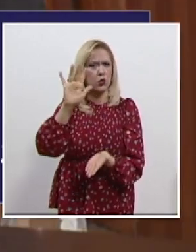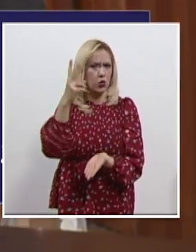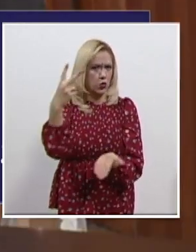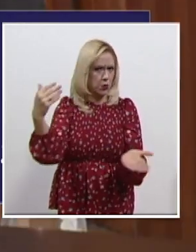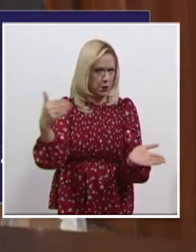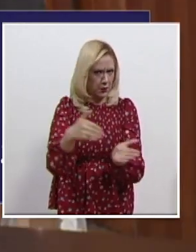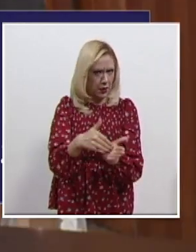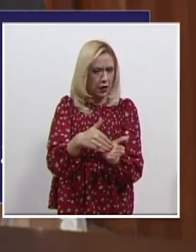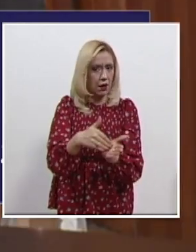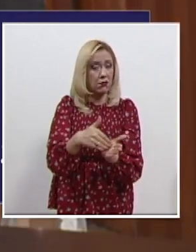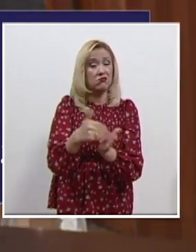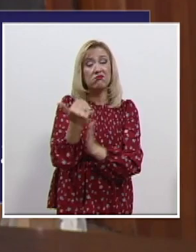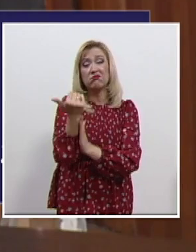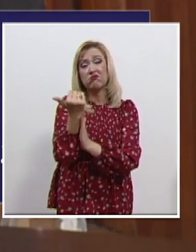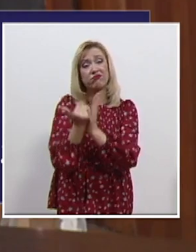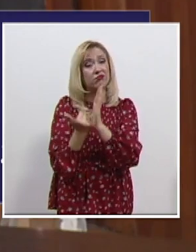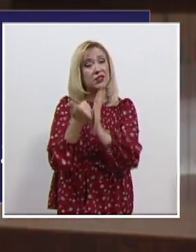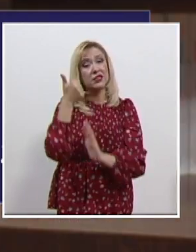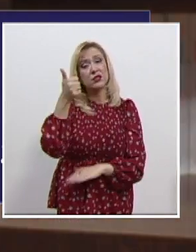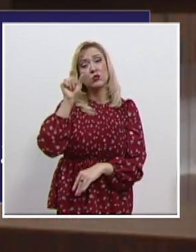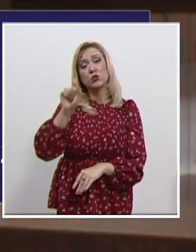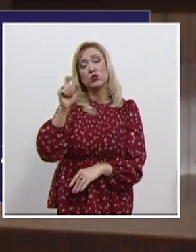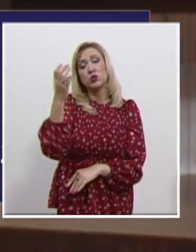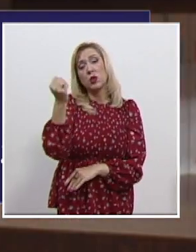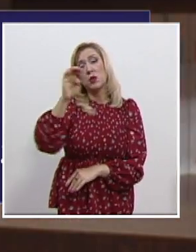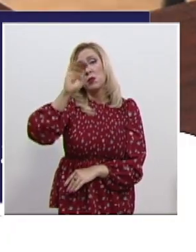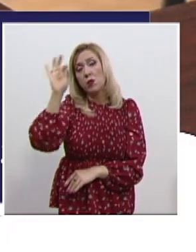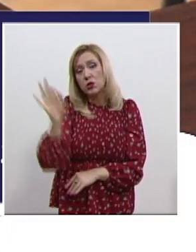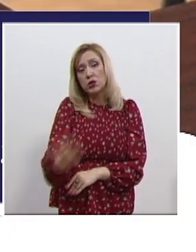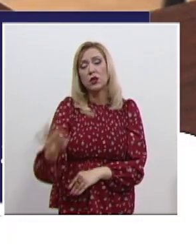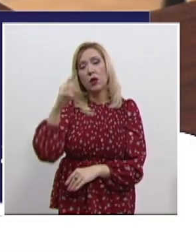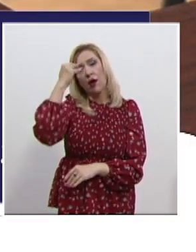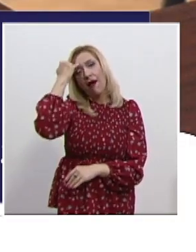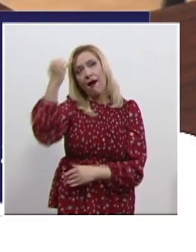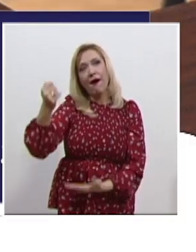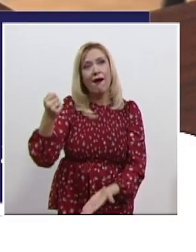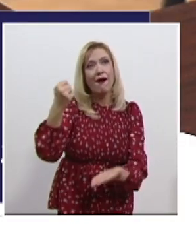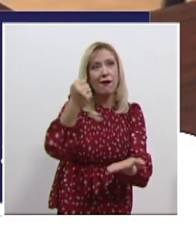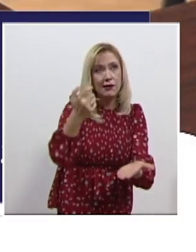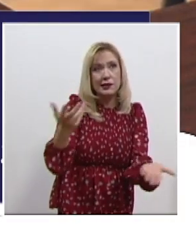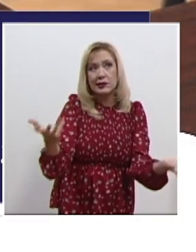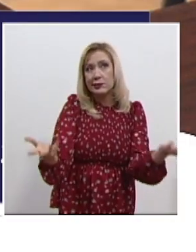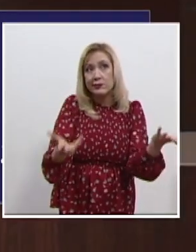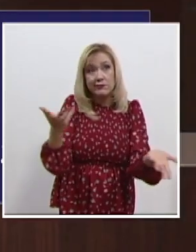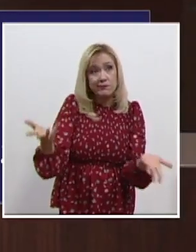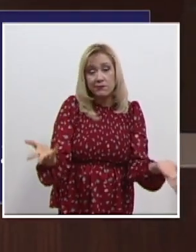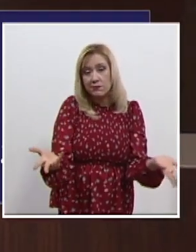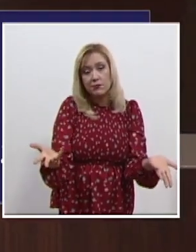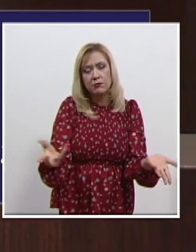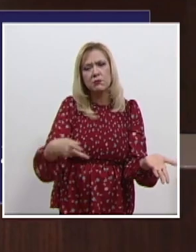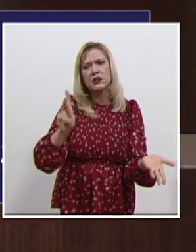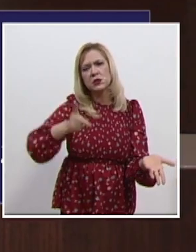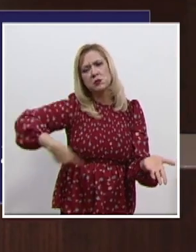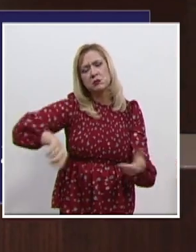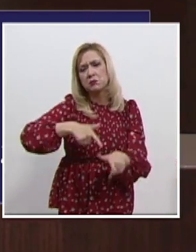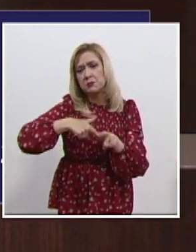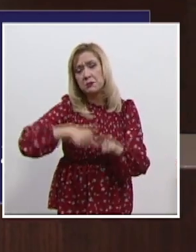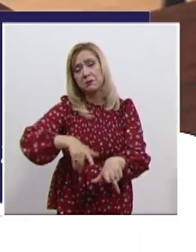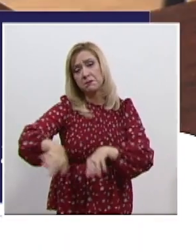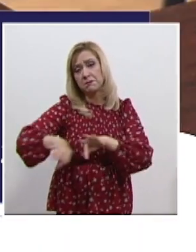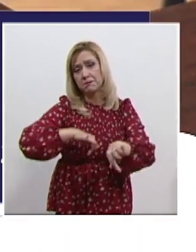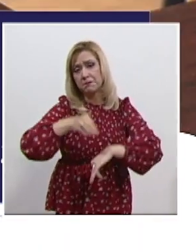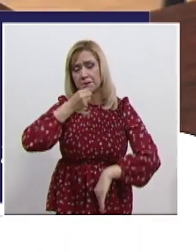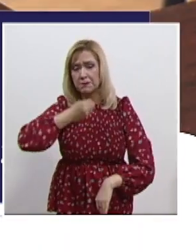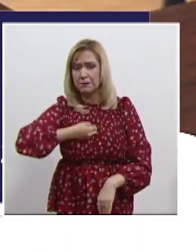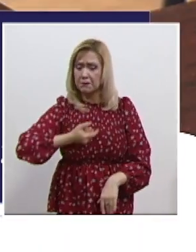3.622.452.000, es menor en 6.9% al proyectado, el ajuste no pone en riesgo la operación de la institución ni el cumplimiento